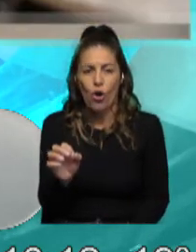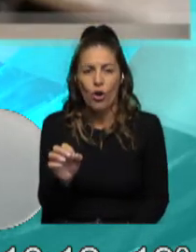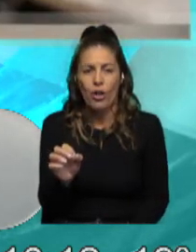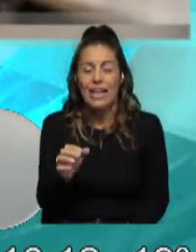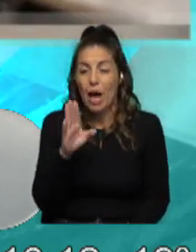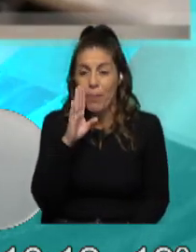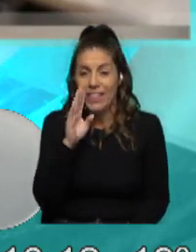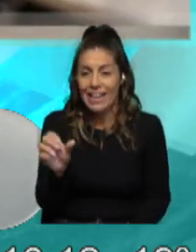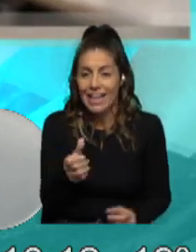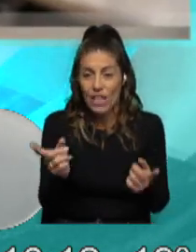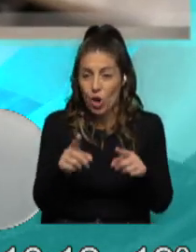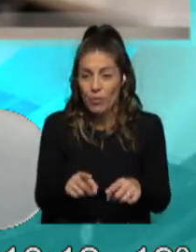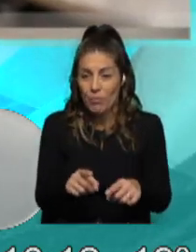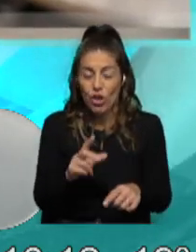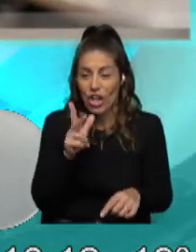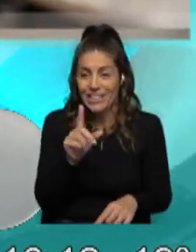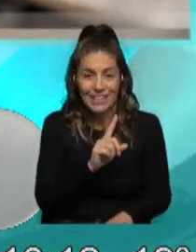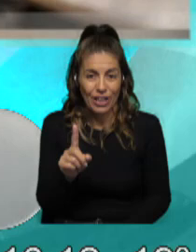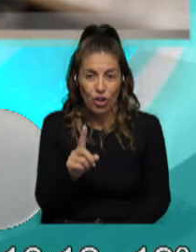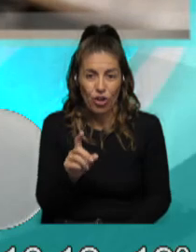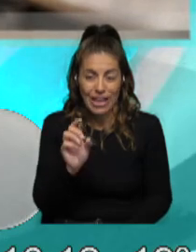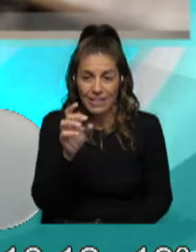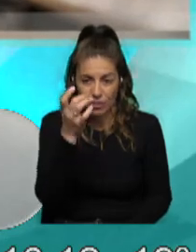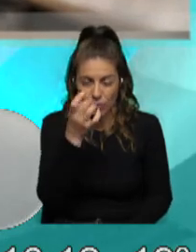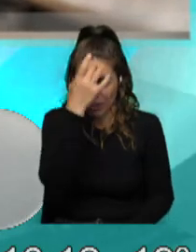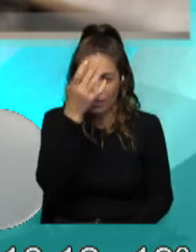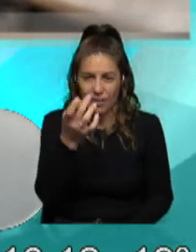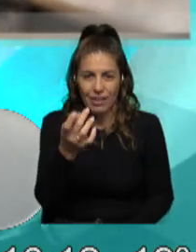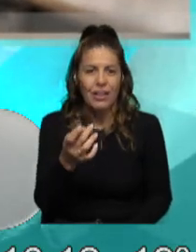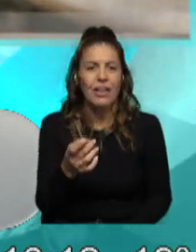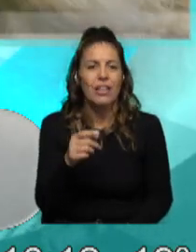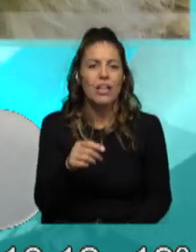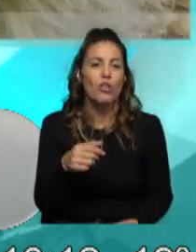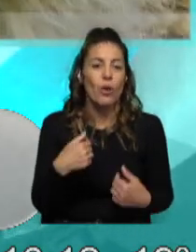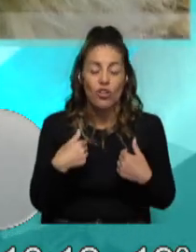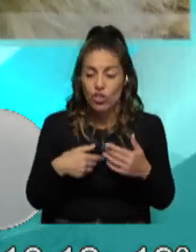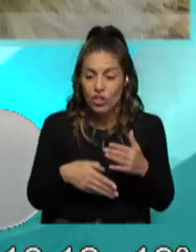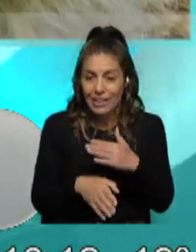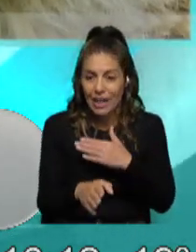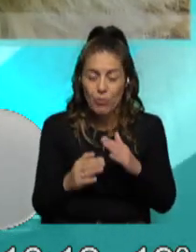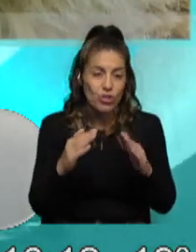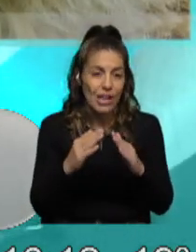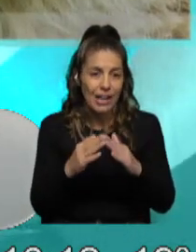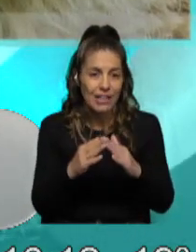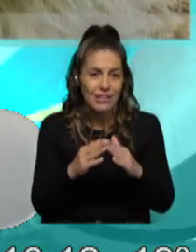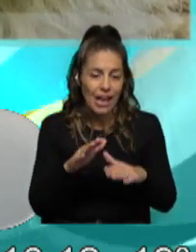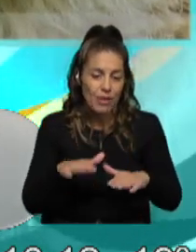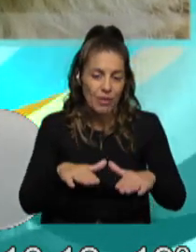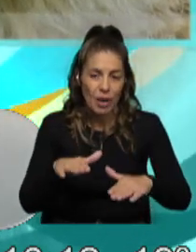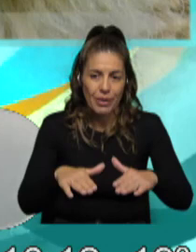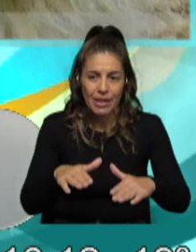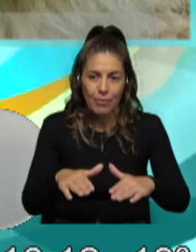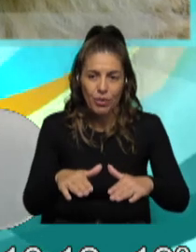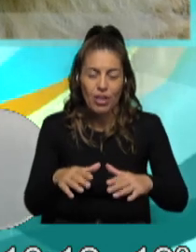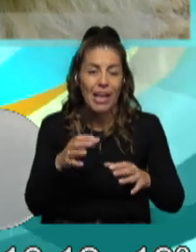madre hace lo mismo, la madre no le dice que no. Ahora, estos gatos que nosotros entramos y lo que se mueve son nuestros talones y los gatos atacan, suelen venir caminando con la cola